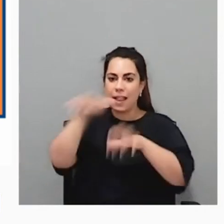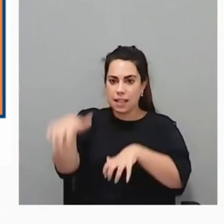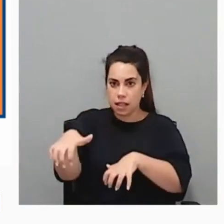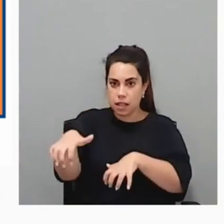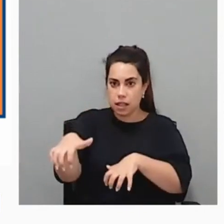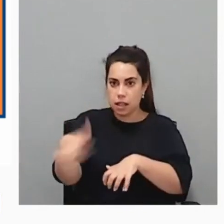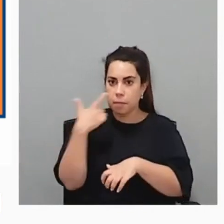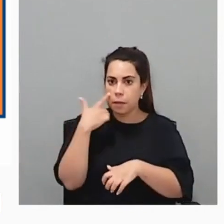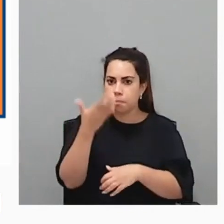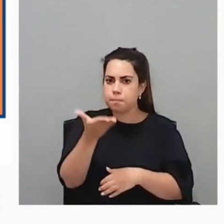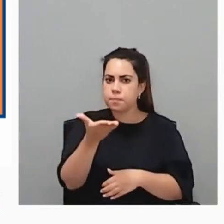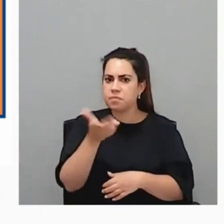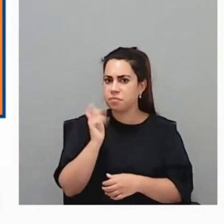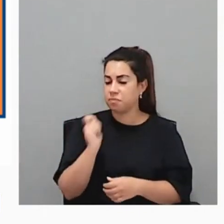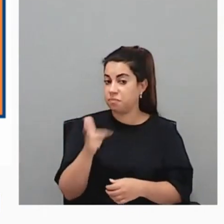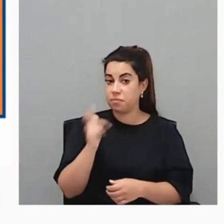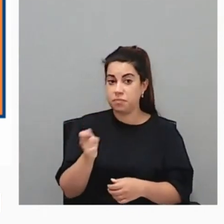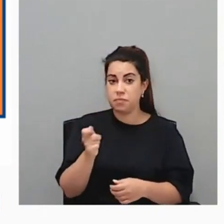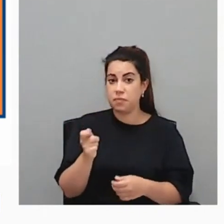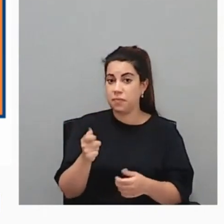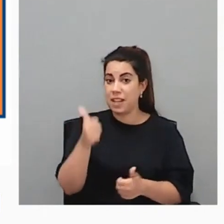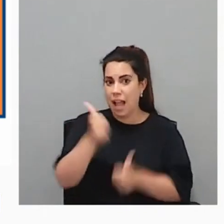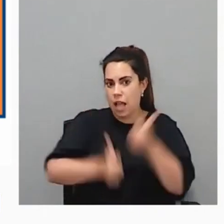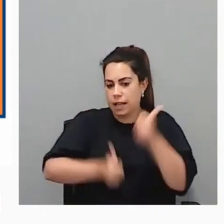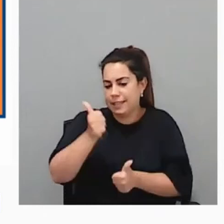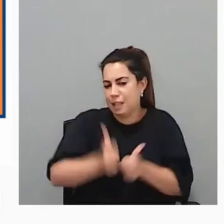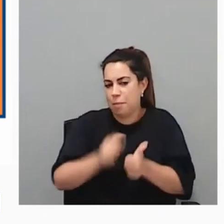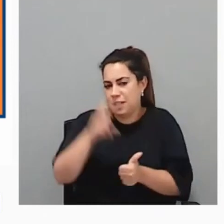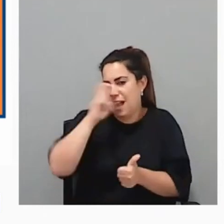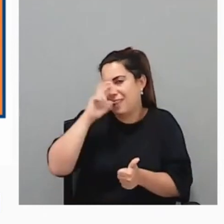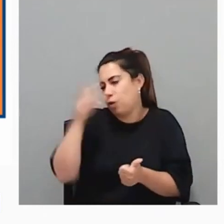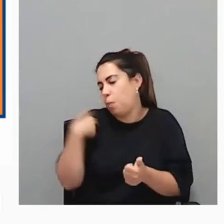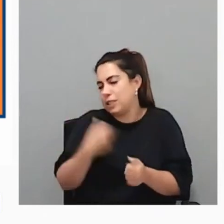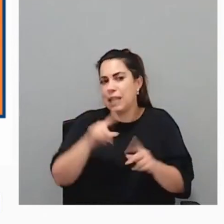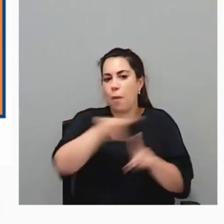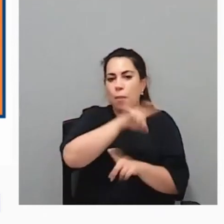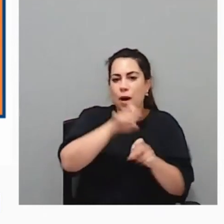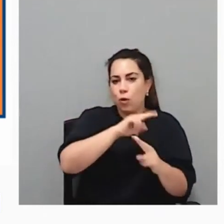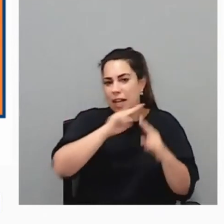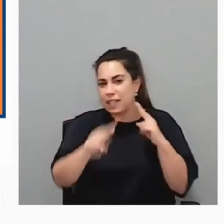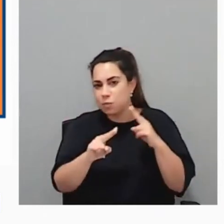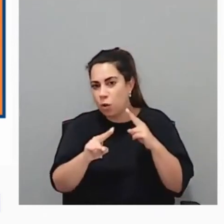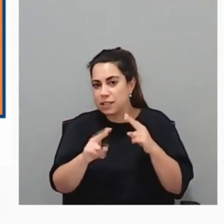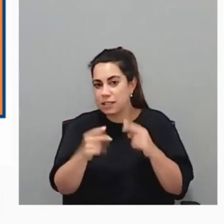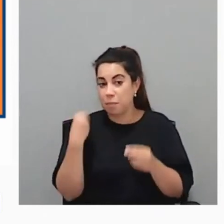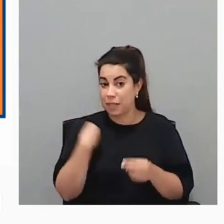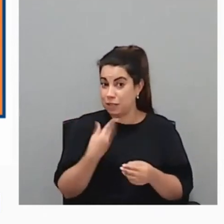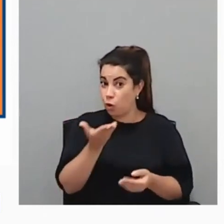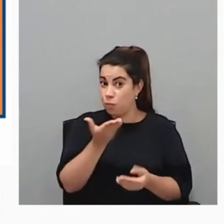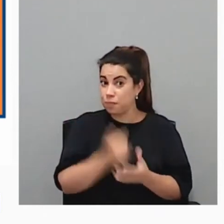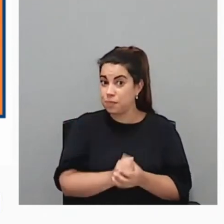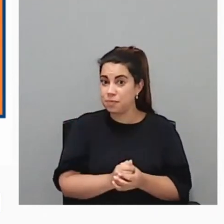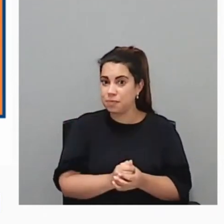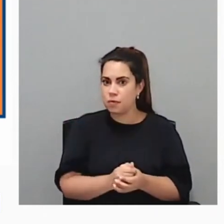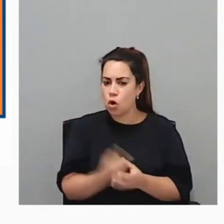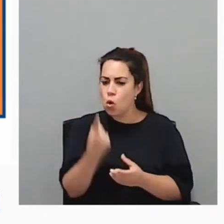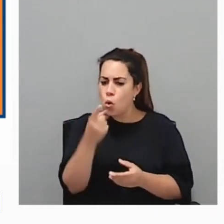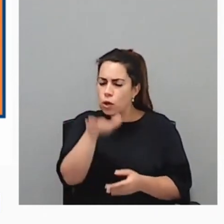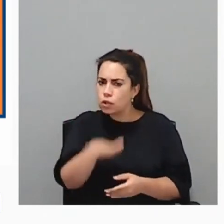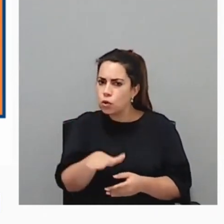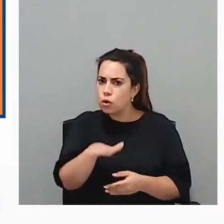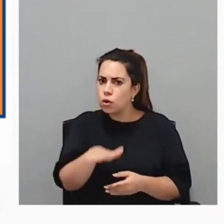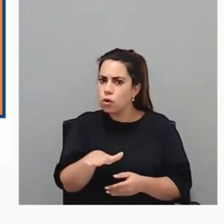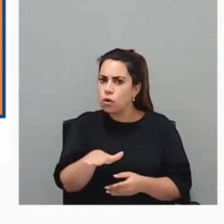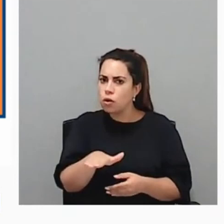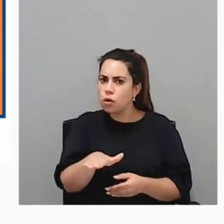Normalmente hacían los exámenes tradicionales pues de preguntas-respuestas, como veis ahí, y había un niño en concreto